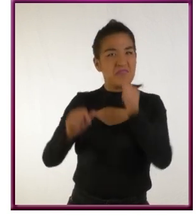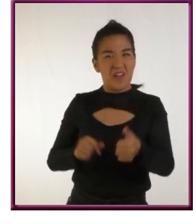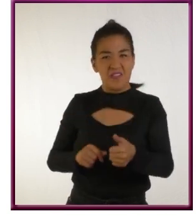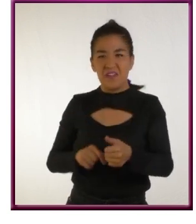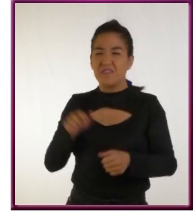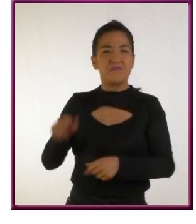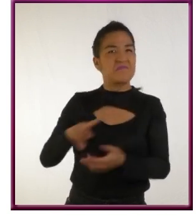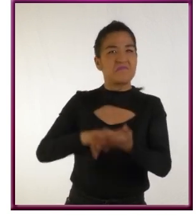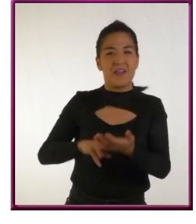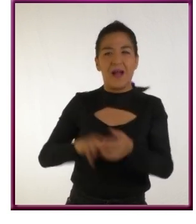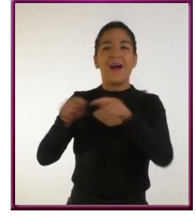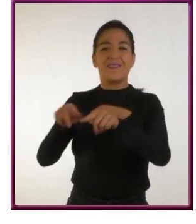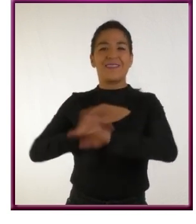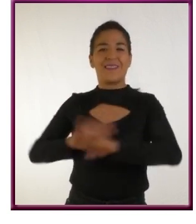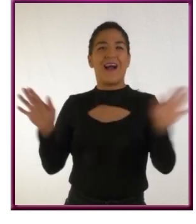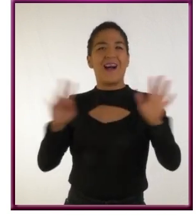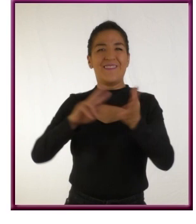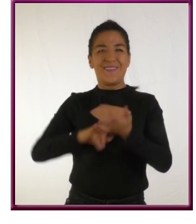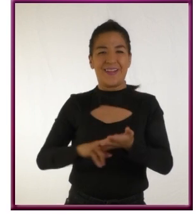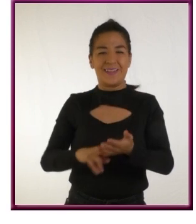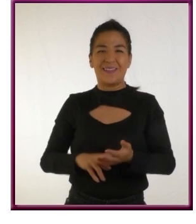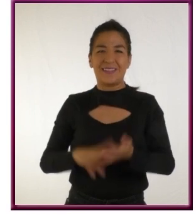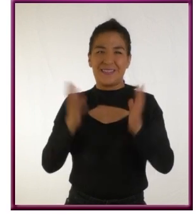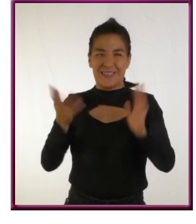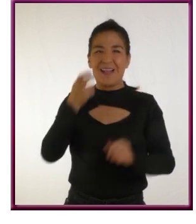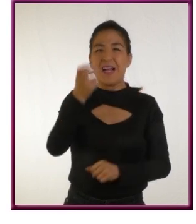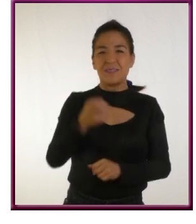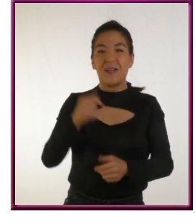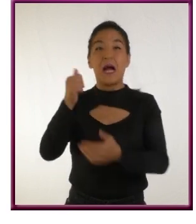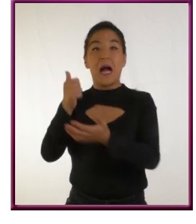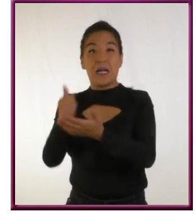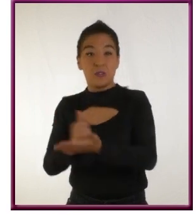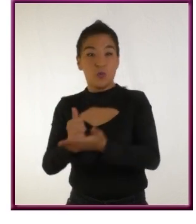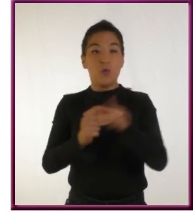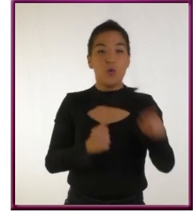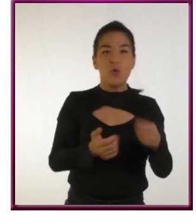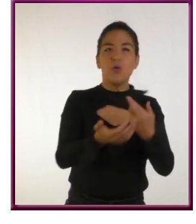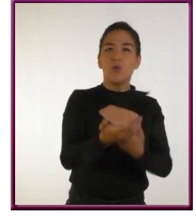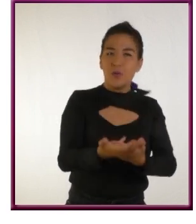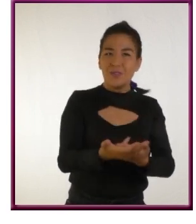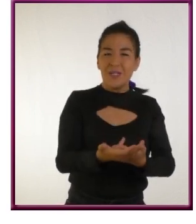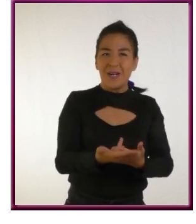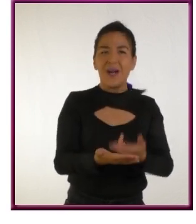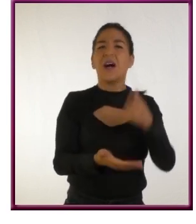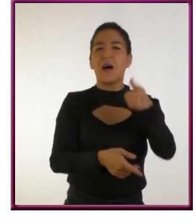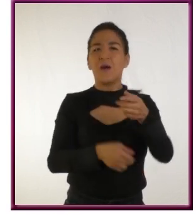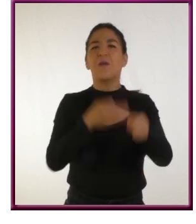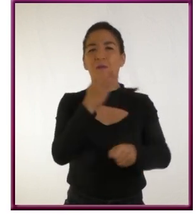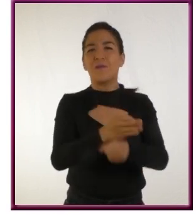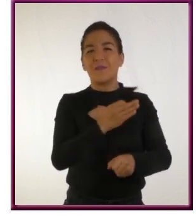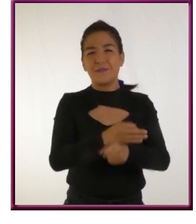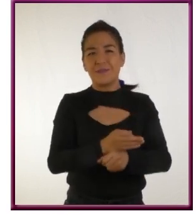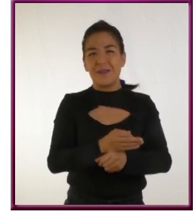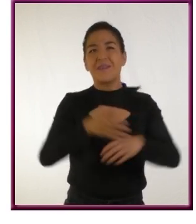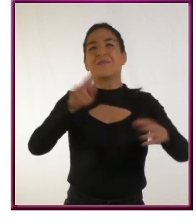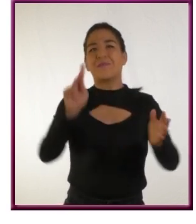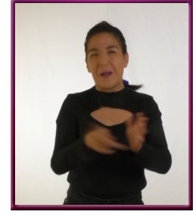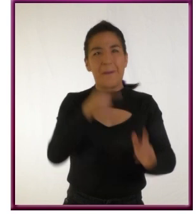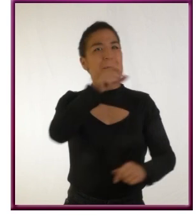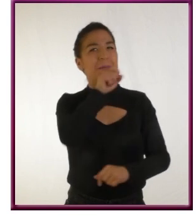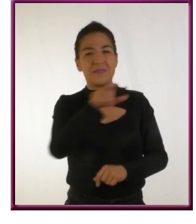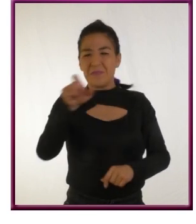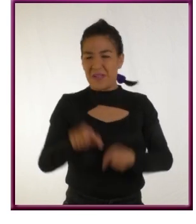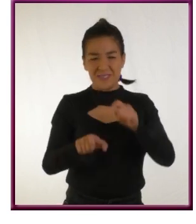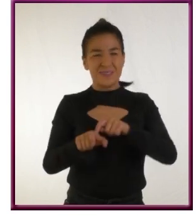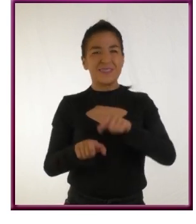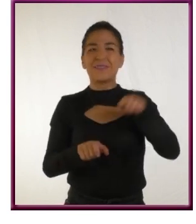del verde no, ahí del verde tampoco, ahí sí del verde, bingo. Entonces la solución otra vez, en este caso